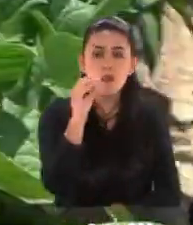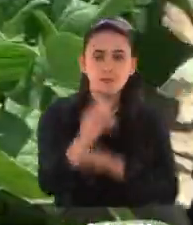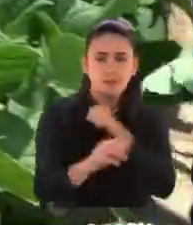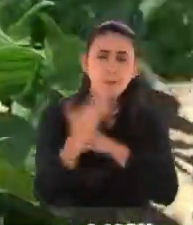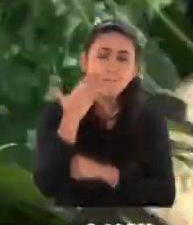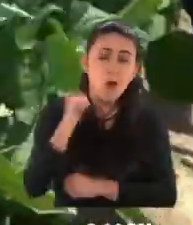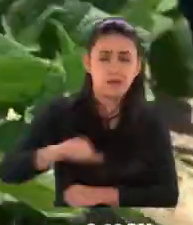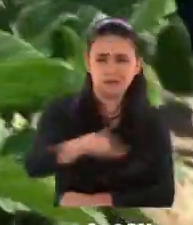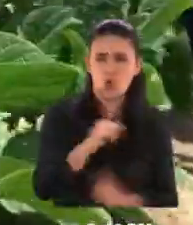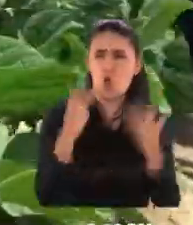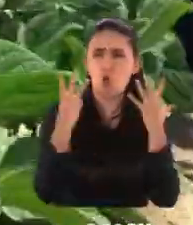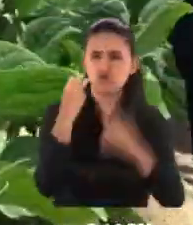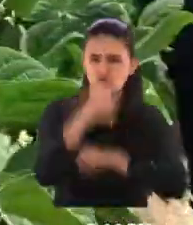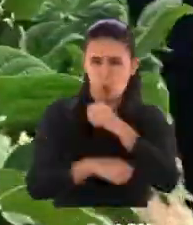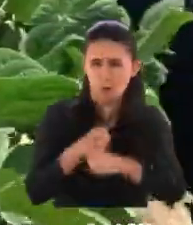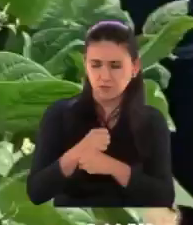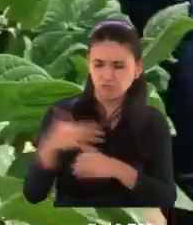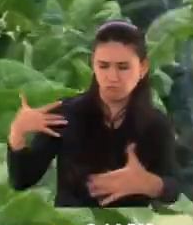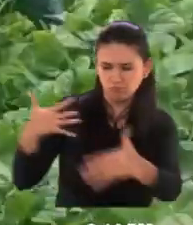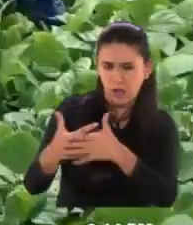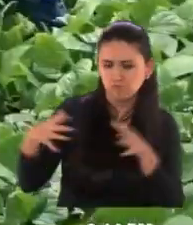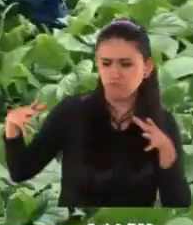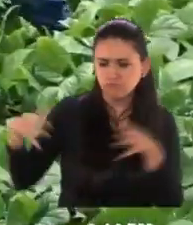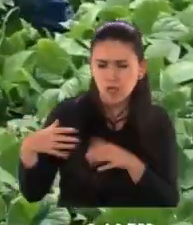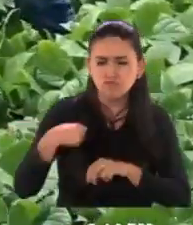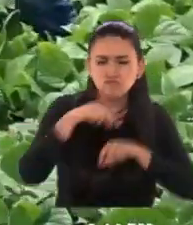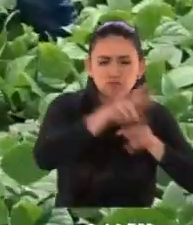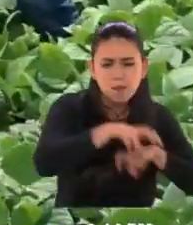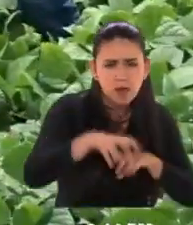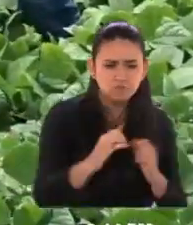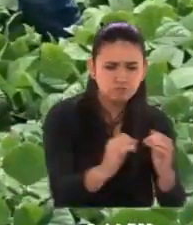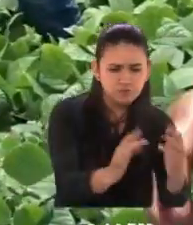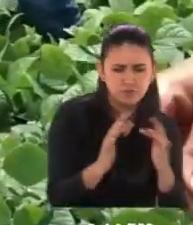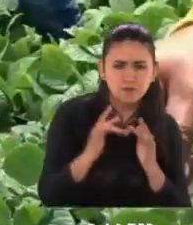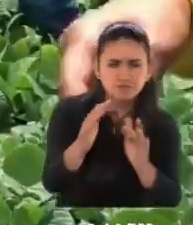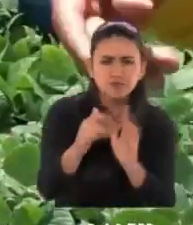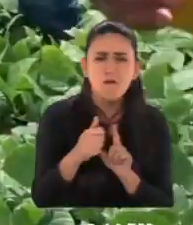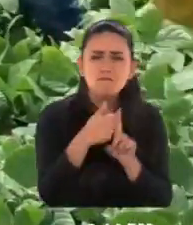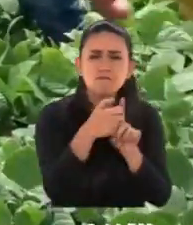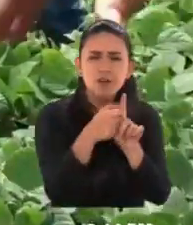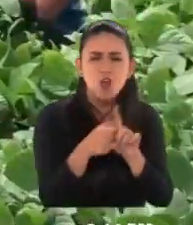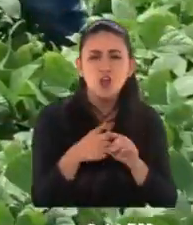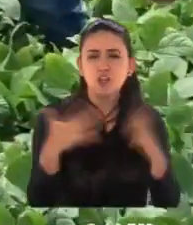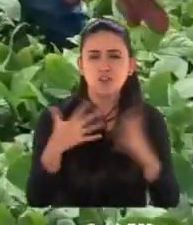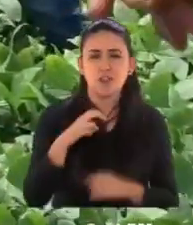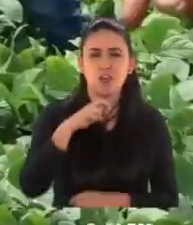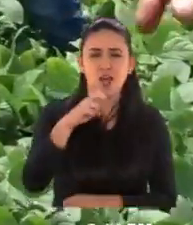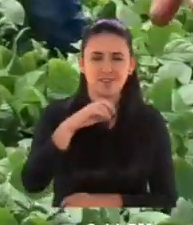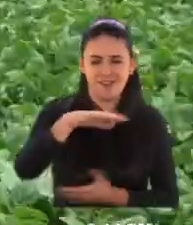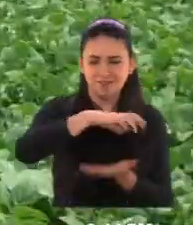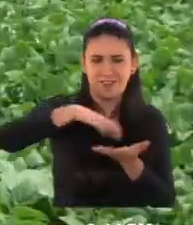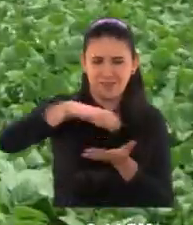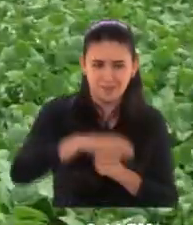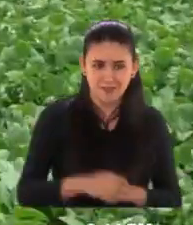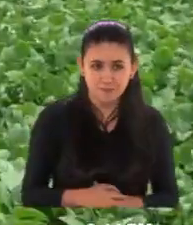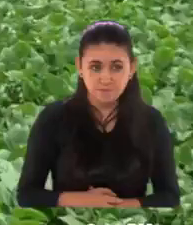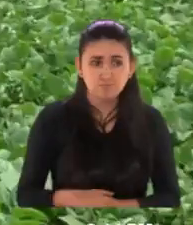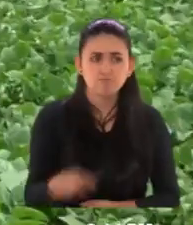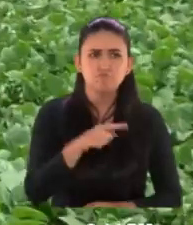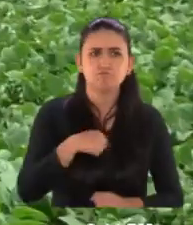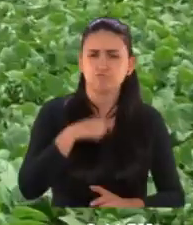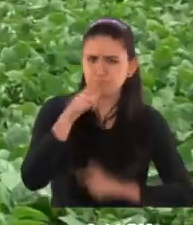dedicaron a cultivar varias especies de frijol en playa débil en norte de santander y somos unas mujeres echadas para adelante